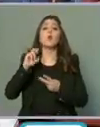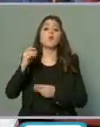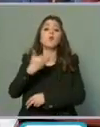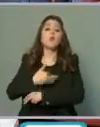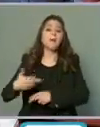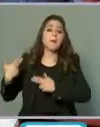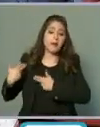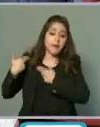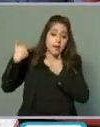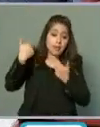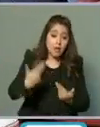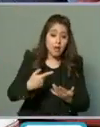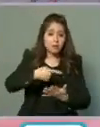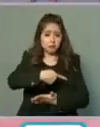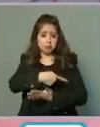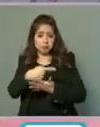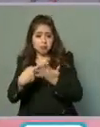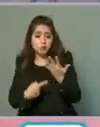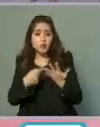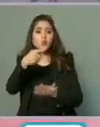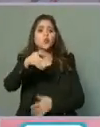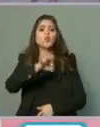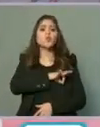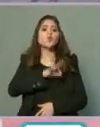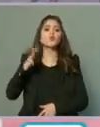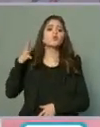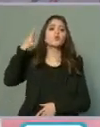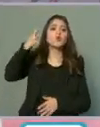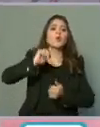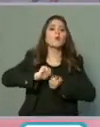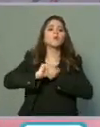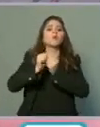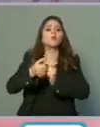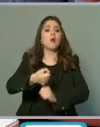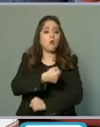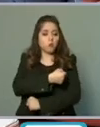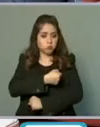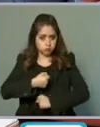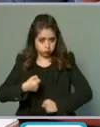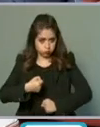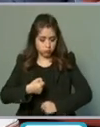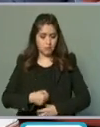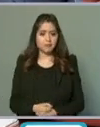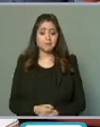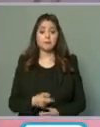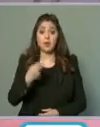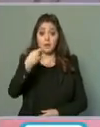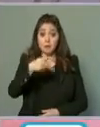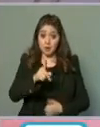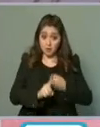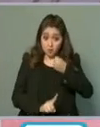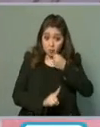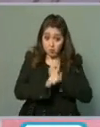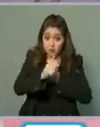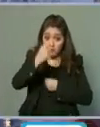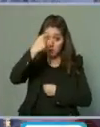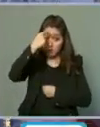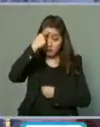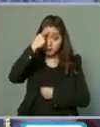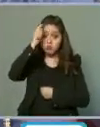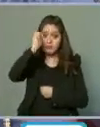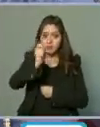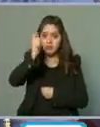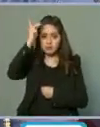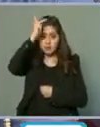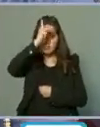muchas formas que te pueden dar obesidad. Cuando el factor es psicológico, definitivamente se está reflejando de